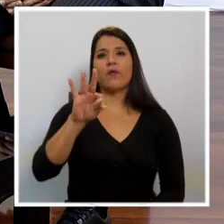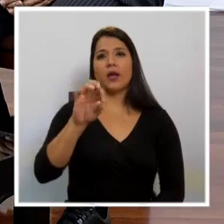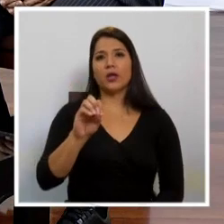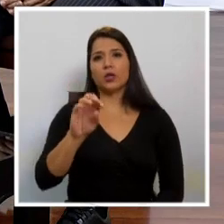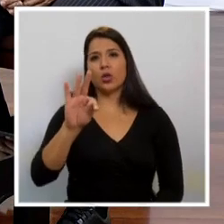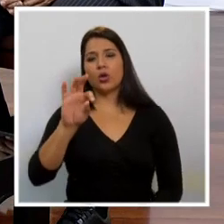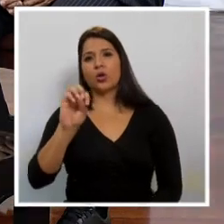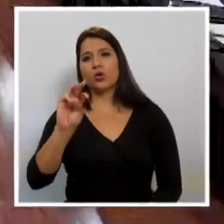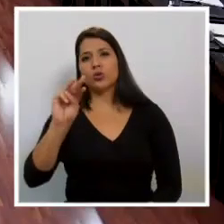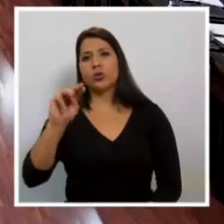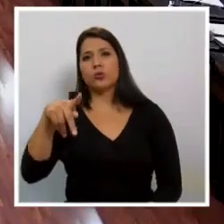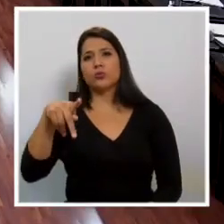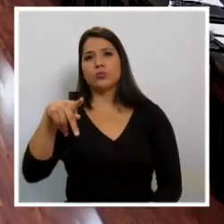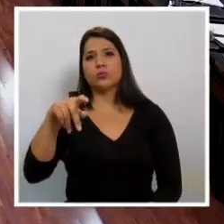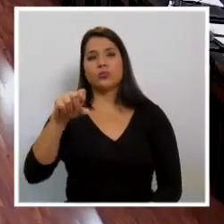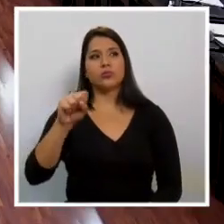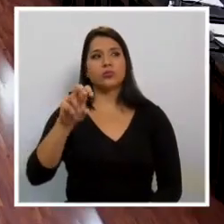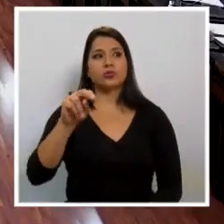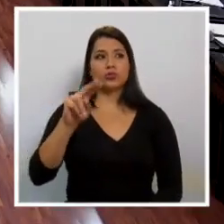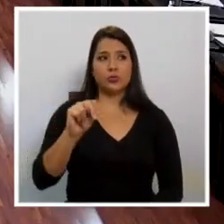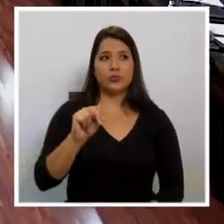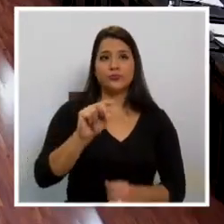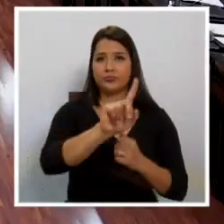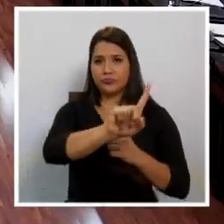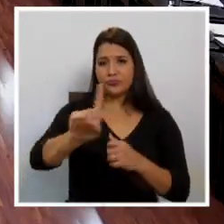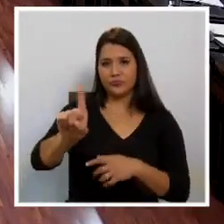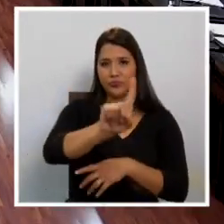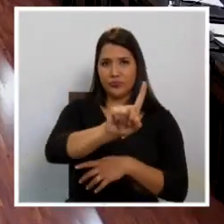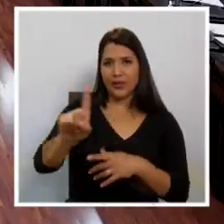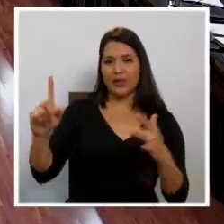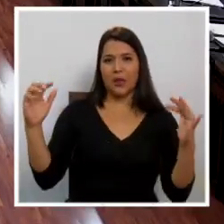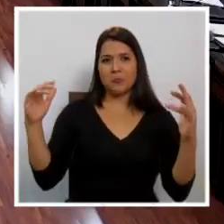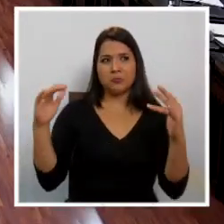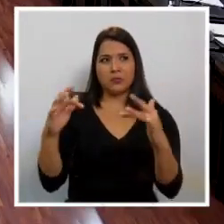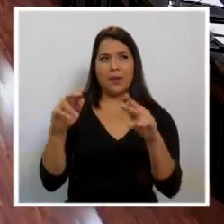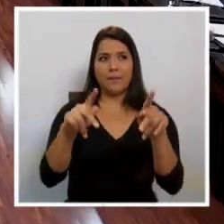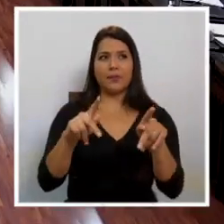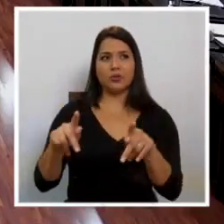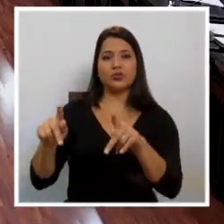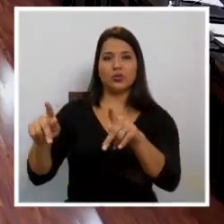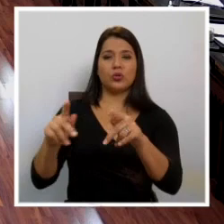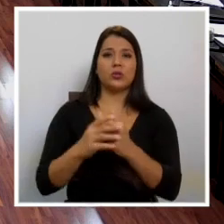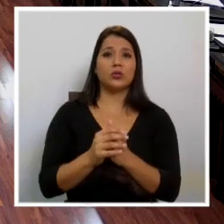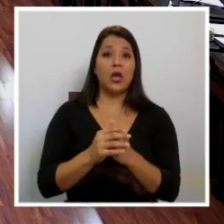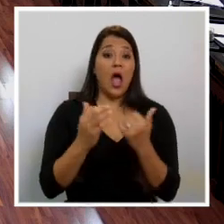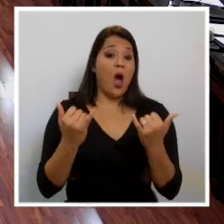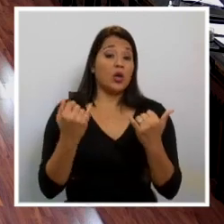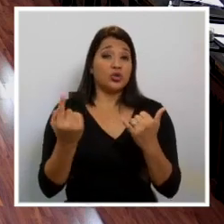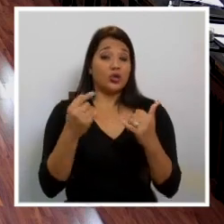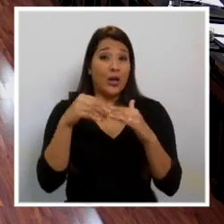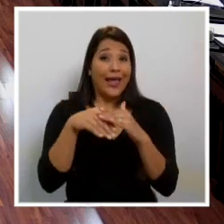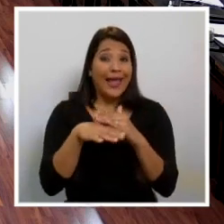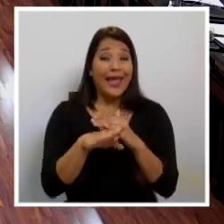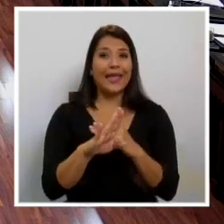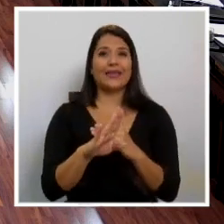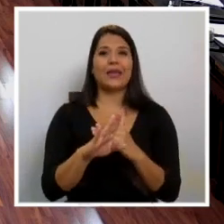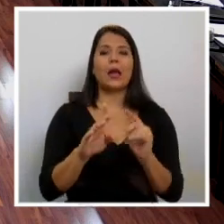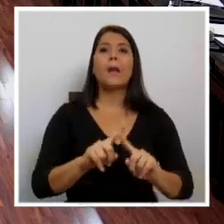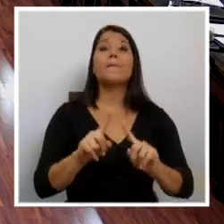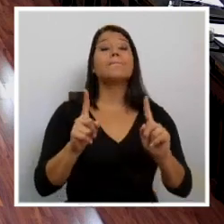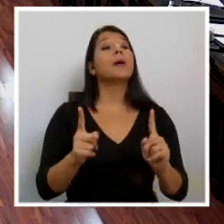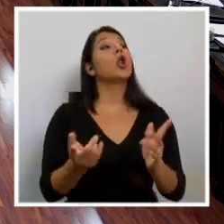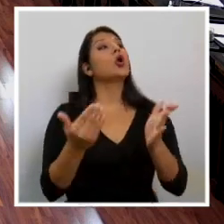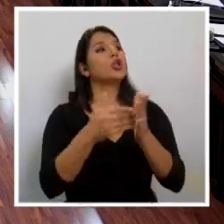acá del apenas llegando plenario. Así es, del Partido de Liberación Nacional. Melanie, o sea, apenas se están acomodando, pero volviendo al